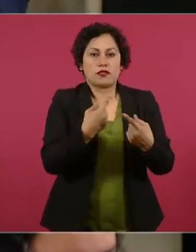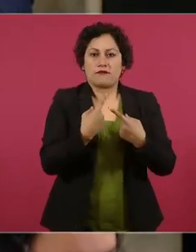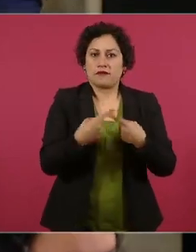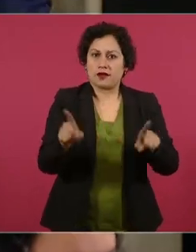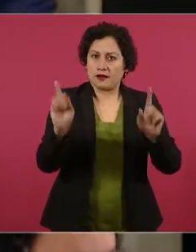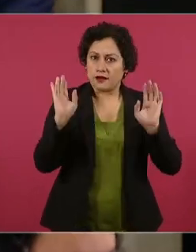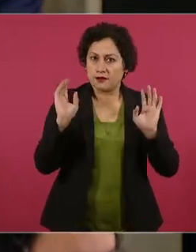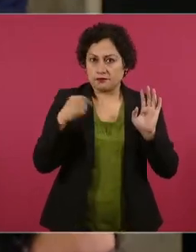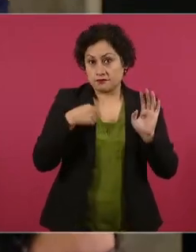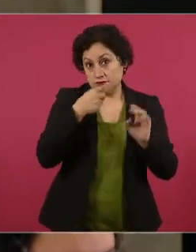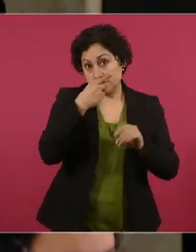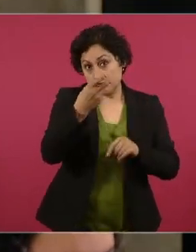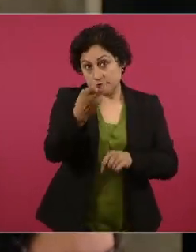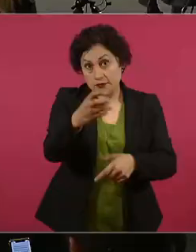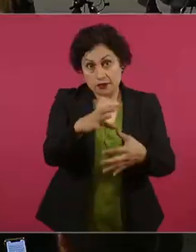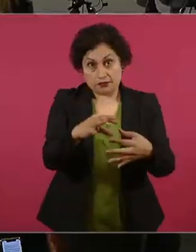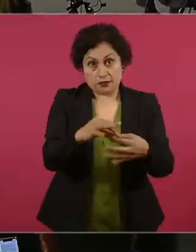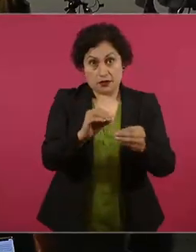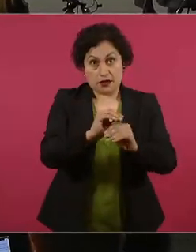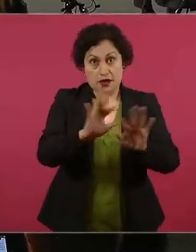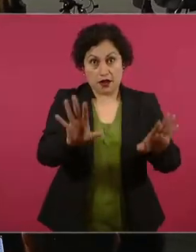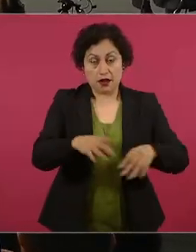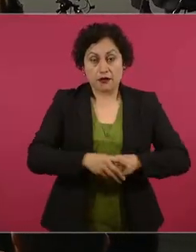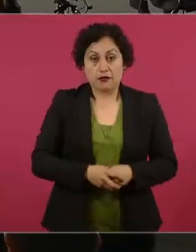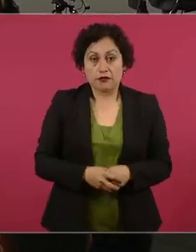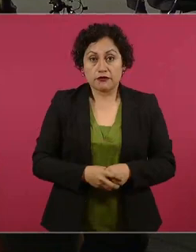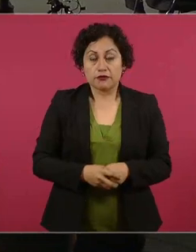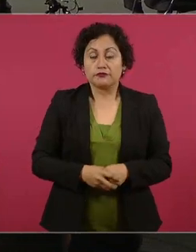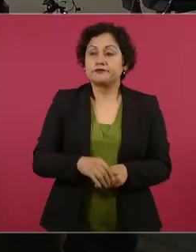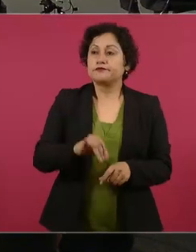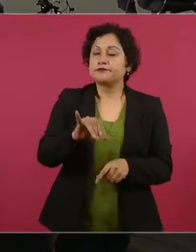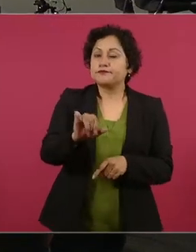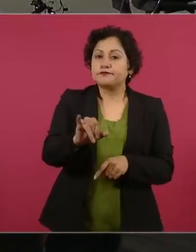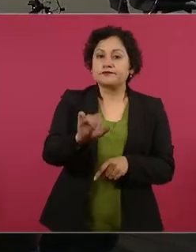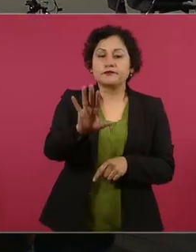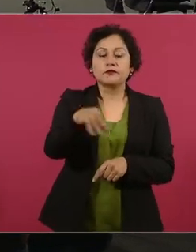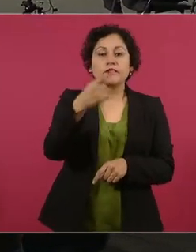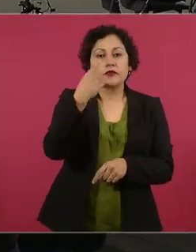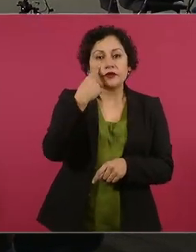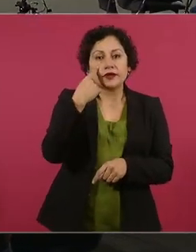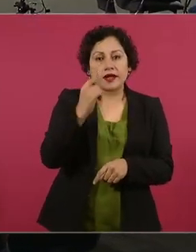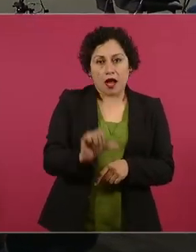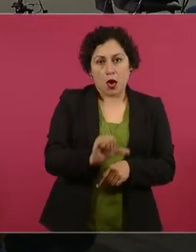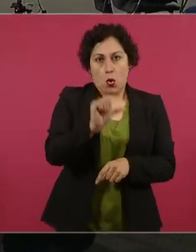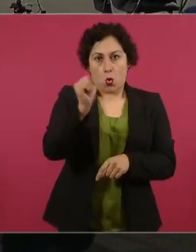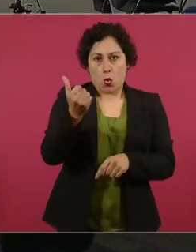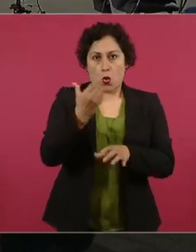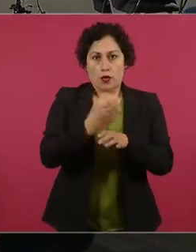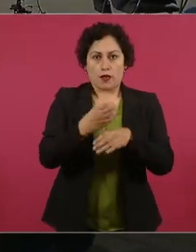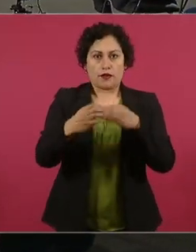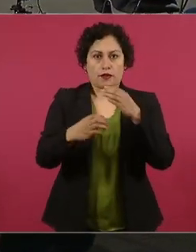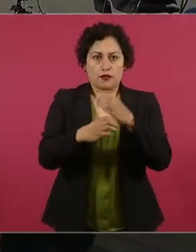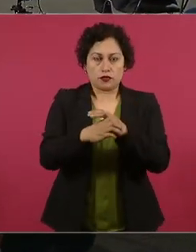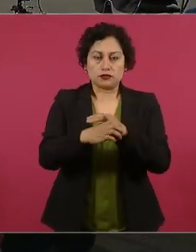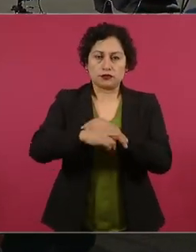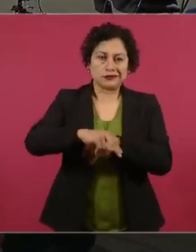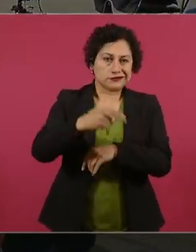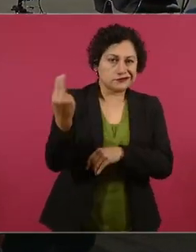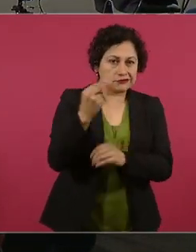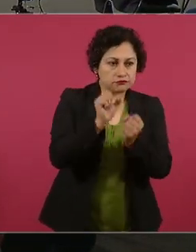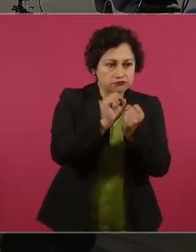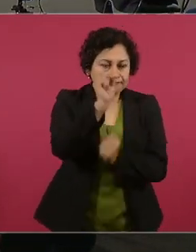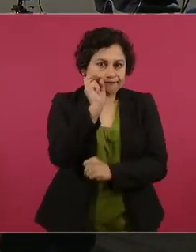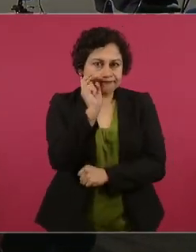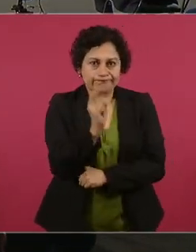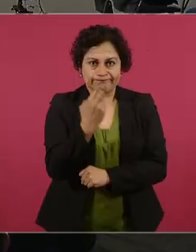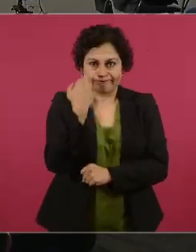quedara claro en esa parte, ¿no? Sí, hay una cosa también que se tiene que revisar.